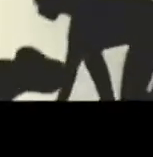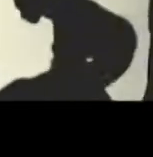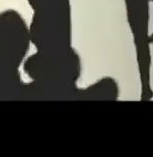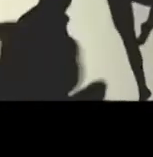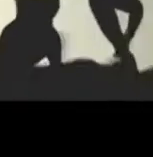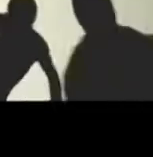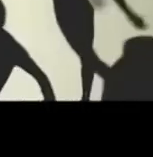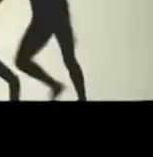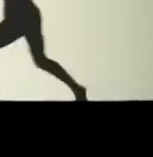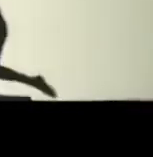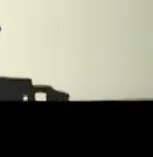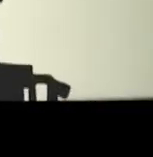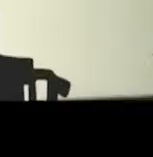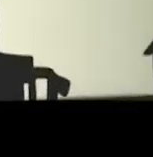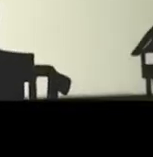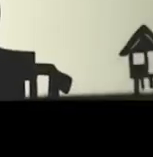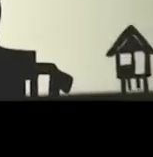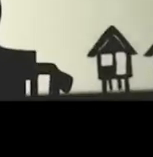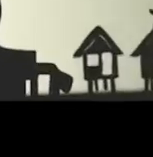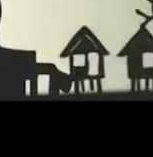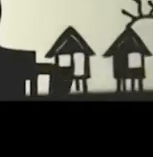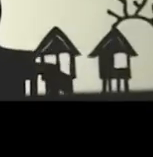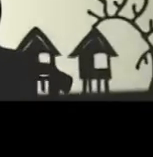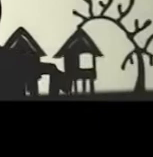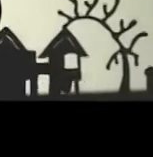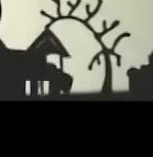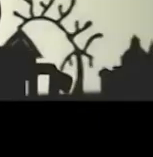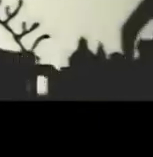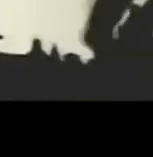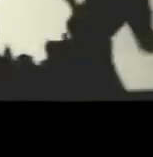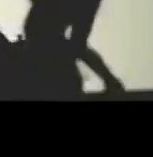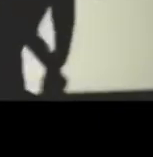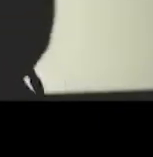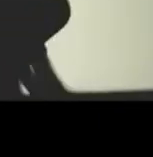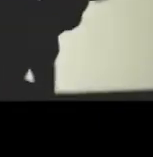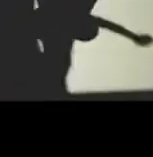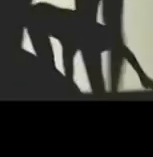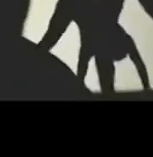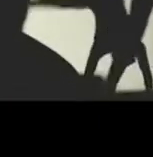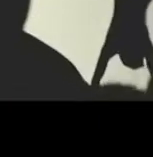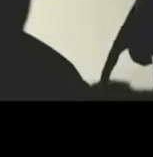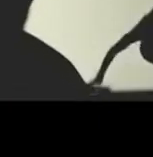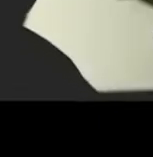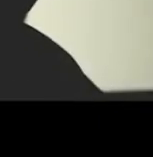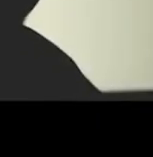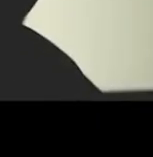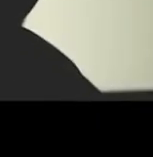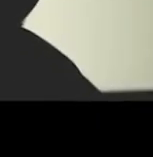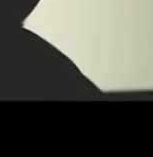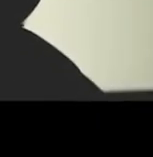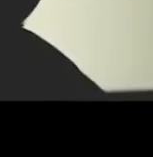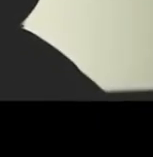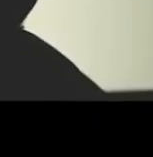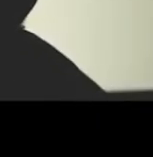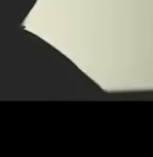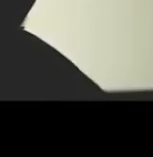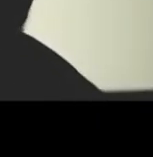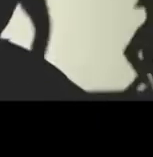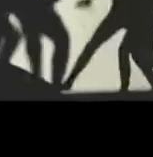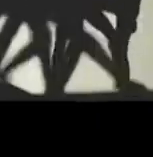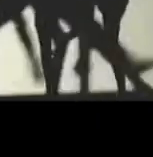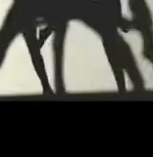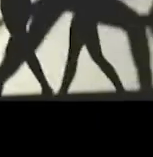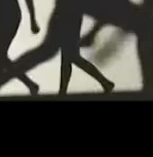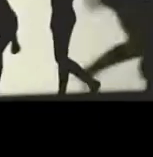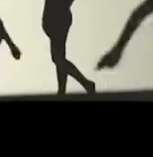o en sus experiencias únicas. Su belleza está en tu alegría. Así convertimos